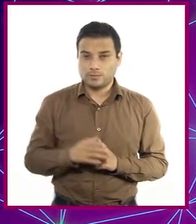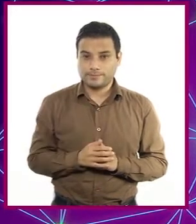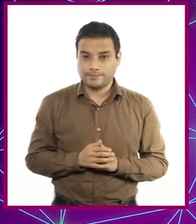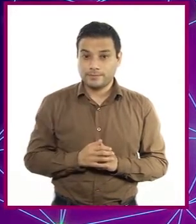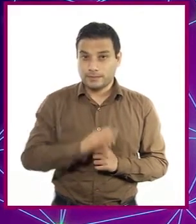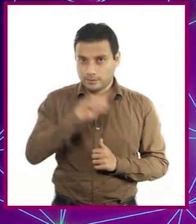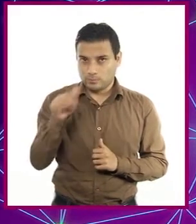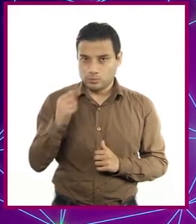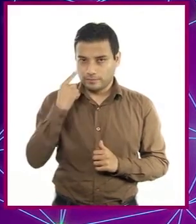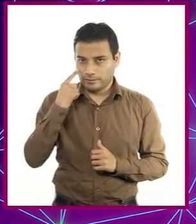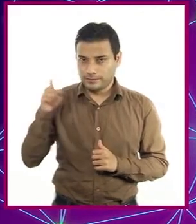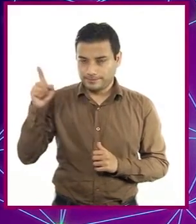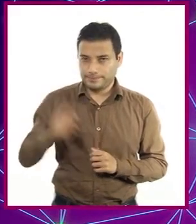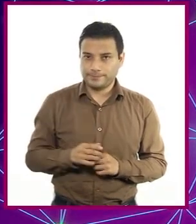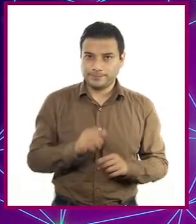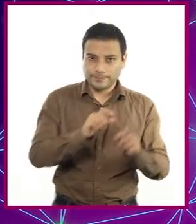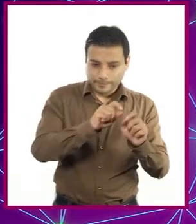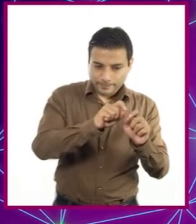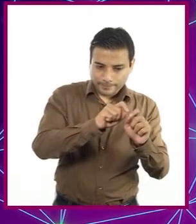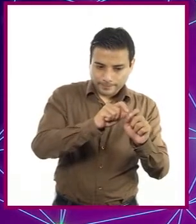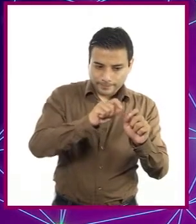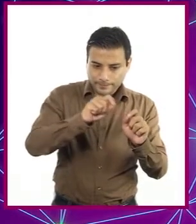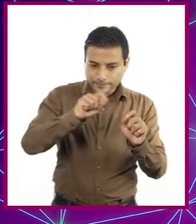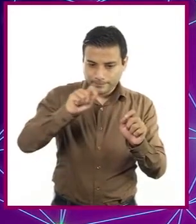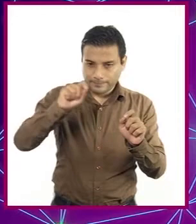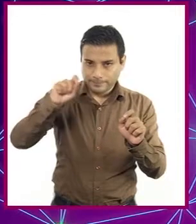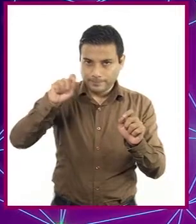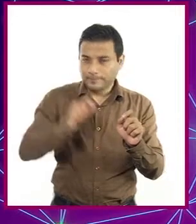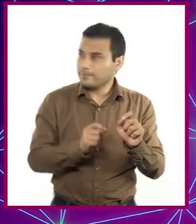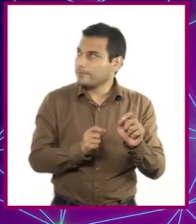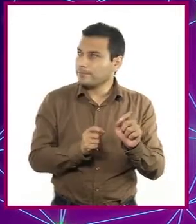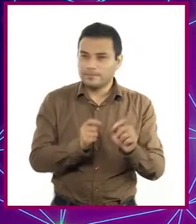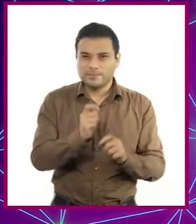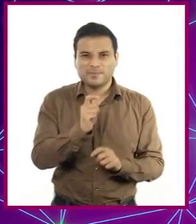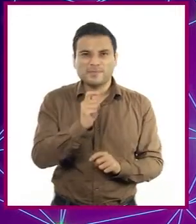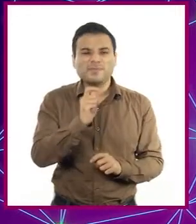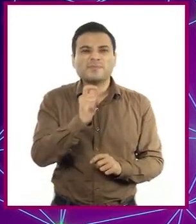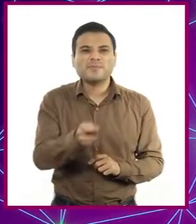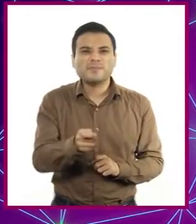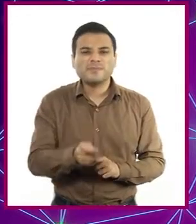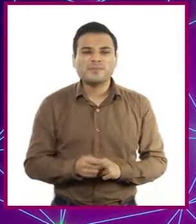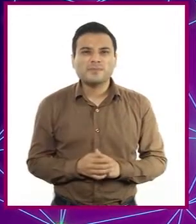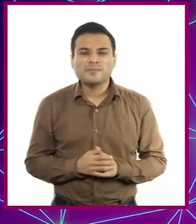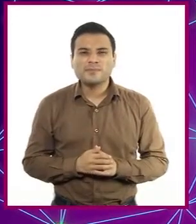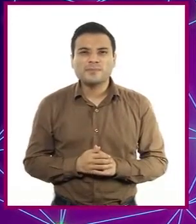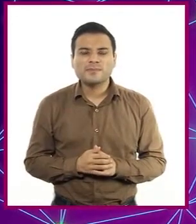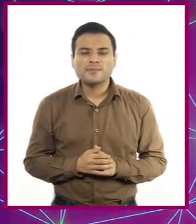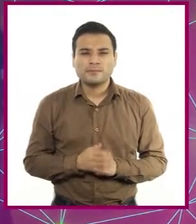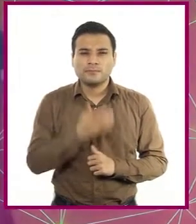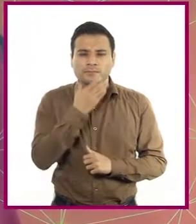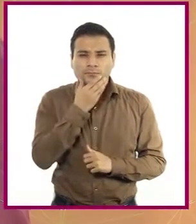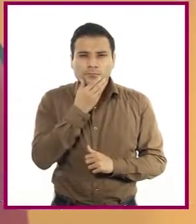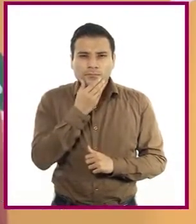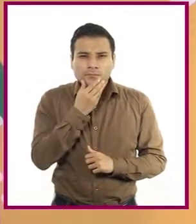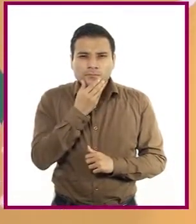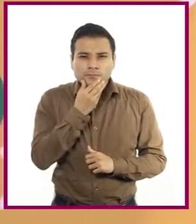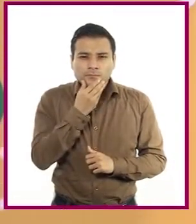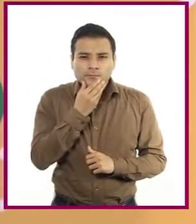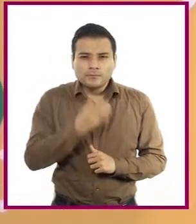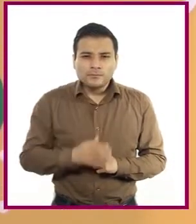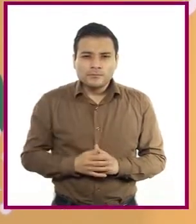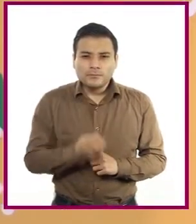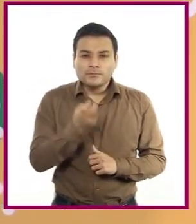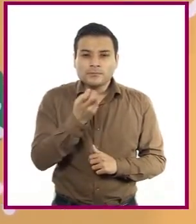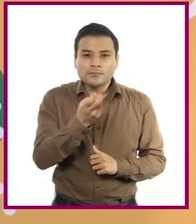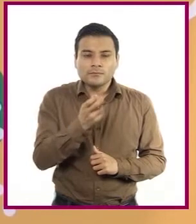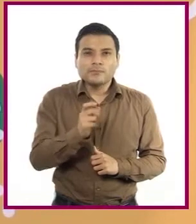los puntos se puede obtener una recta. ¿Qué observan sobre este comportamiento? El comportamiento de estas variables